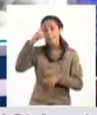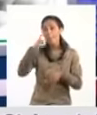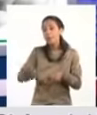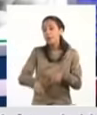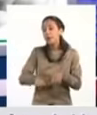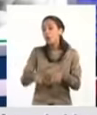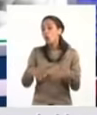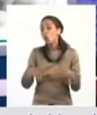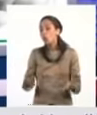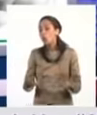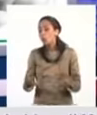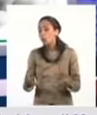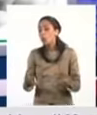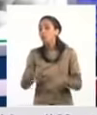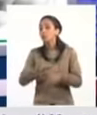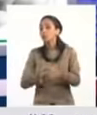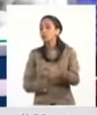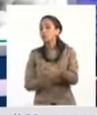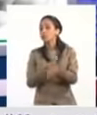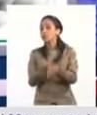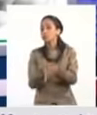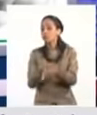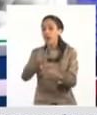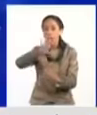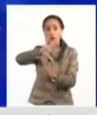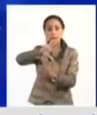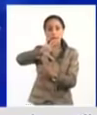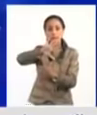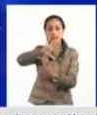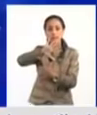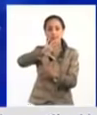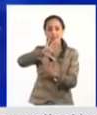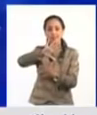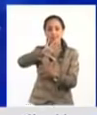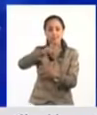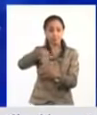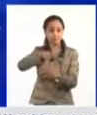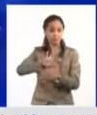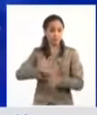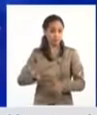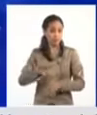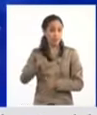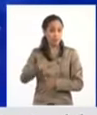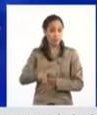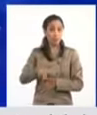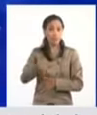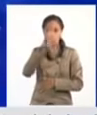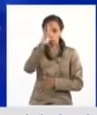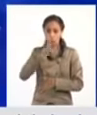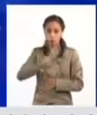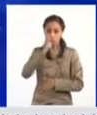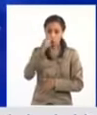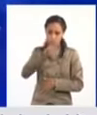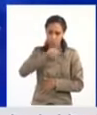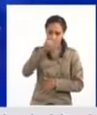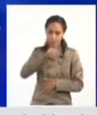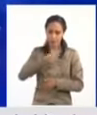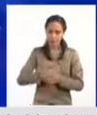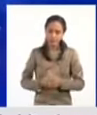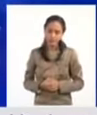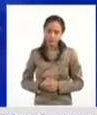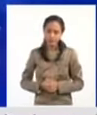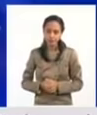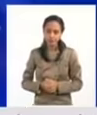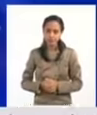comporta la epidemia en nuestra región? Bueno, doctor, ya usted lo proponía. Sí, ¿cuál es la situación actual en las Américas?